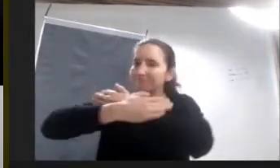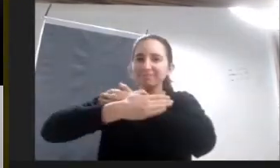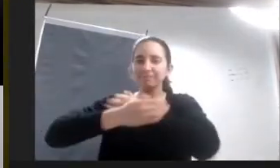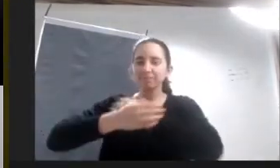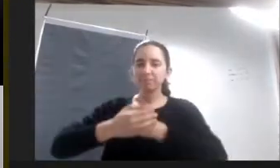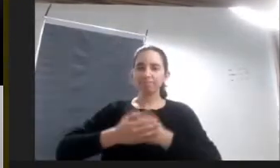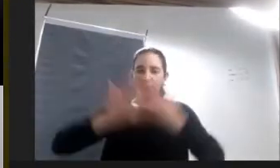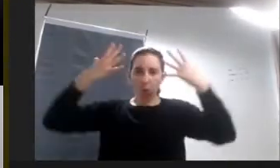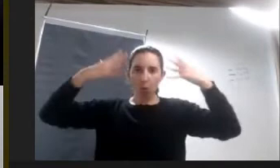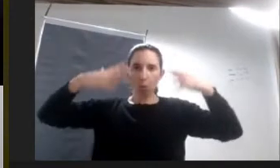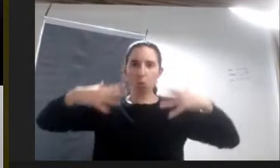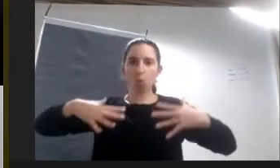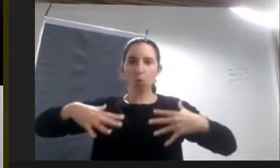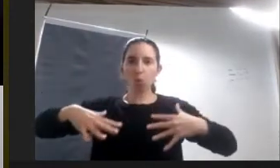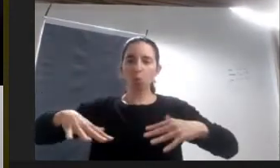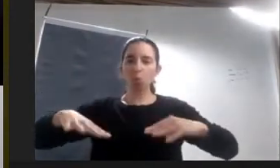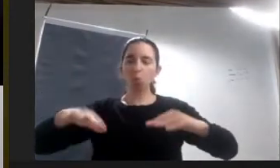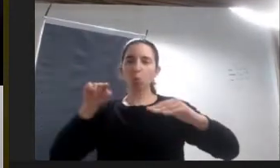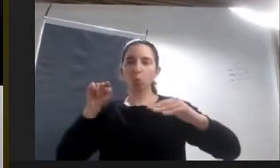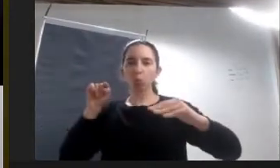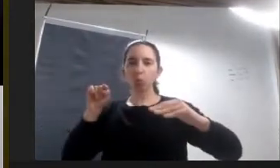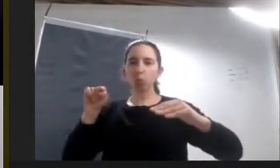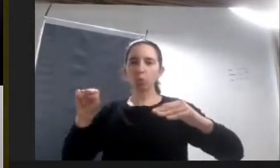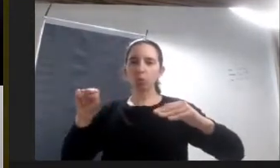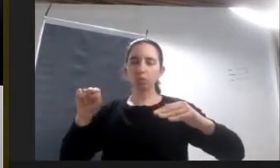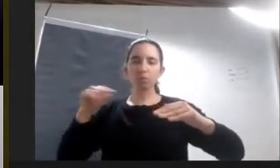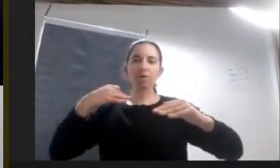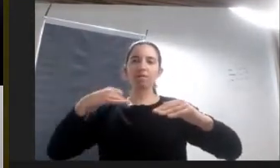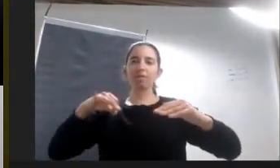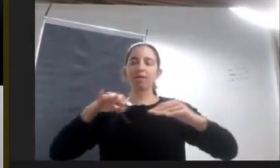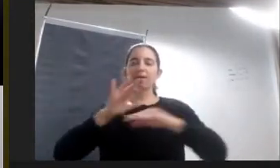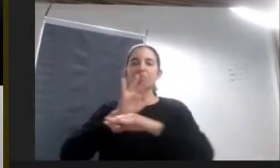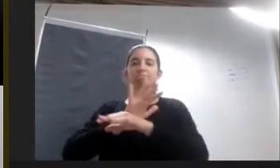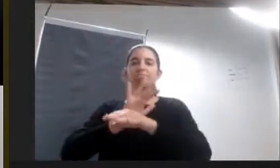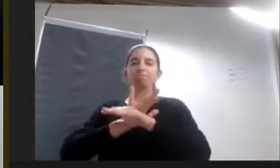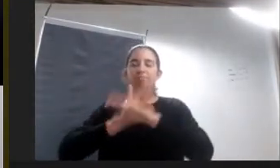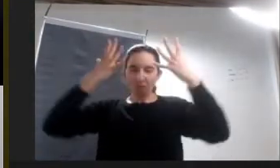que pasar por tratamientos quirúrgicos y hormonales